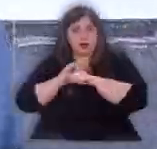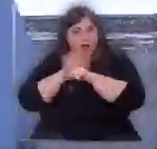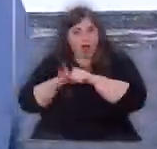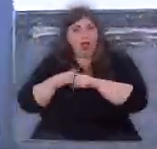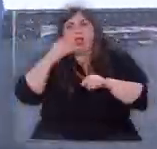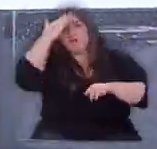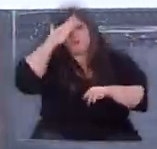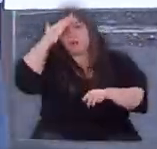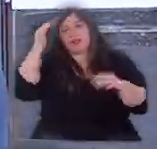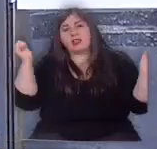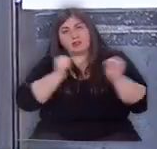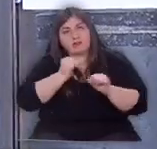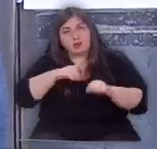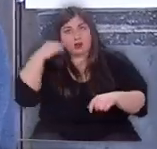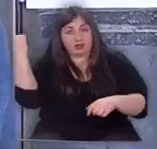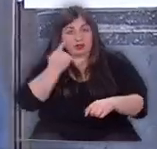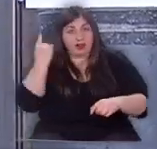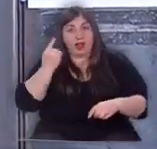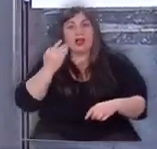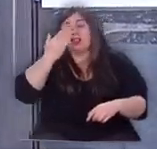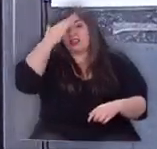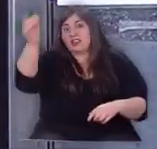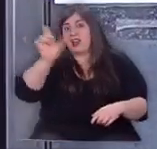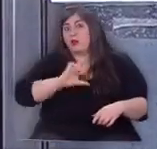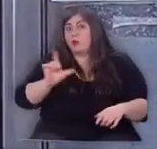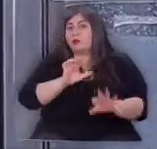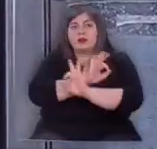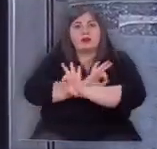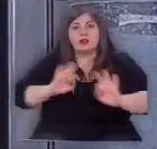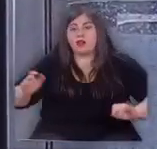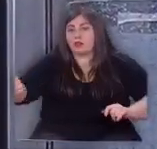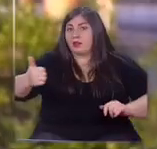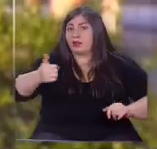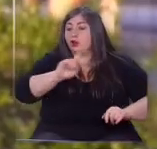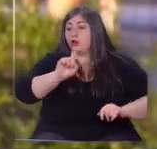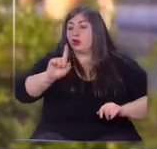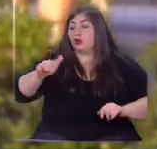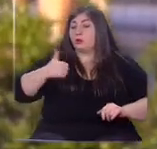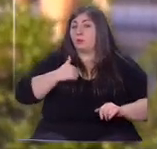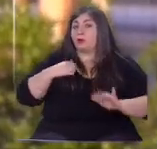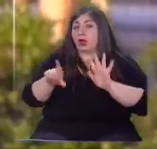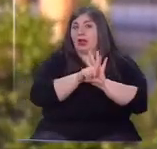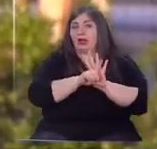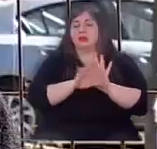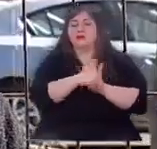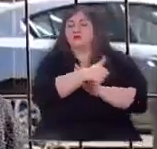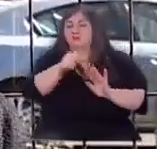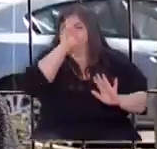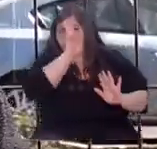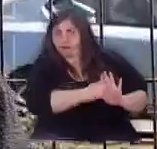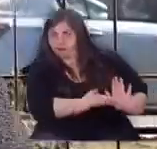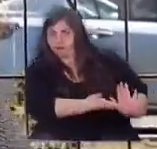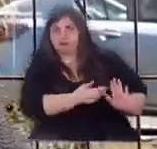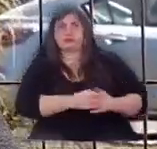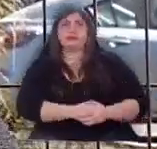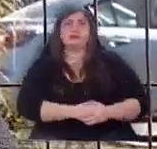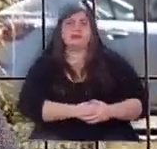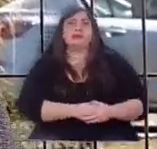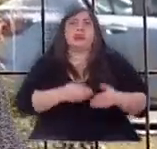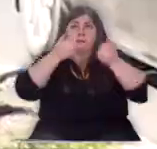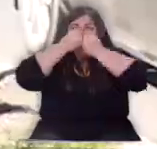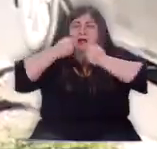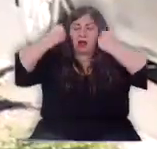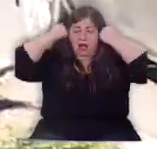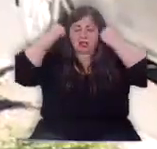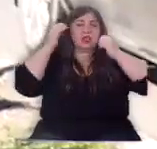invierno en general. Este lunes, prácticamente nadie incumplió la medida sanitaria. A mí me parece bien porque yo la he usado desde el primer